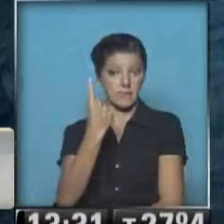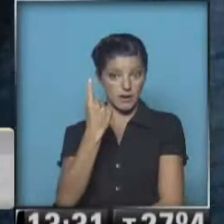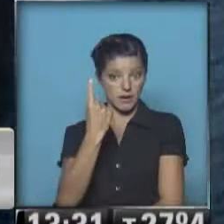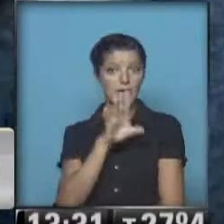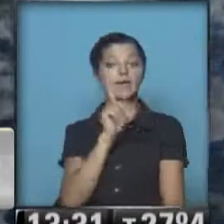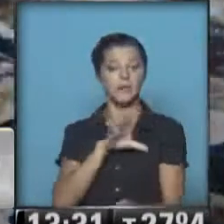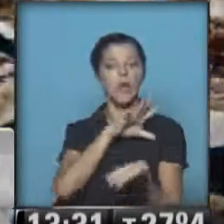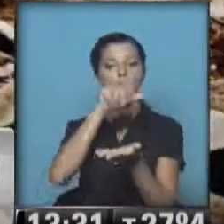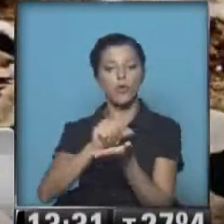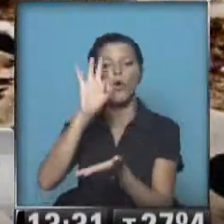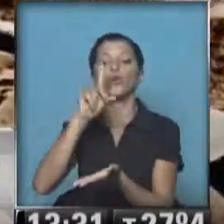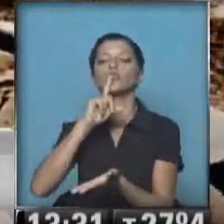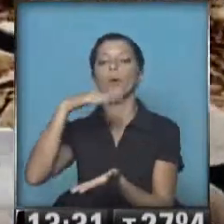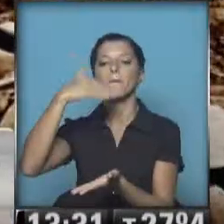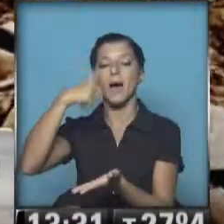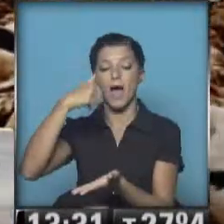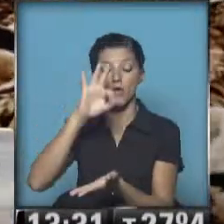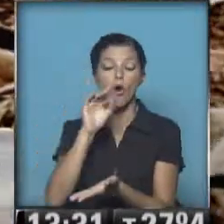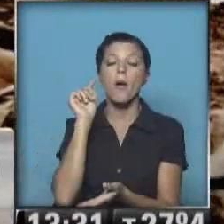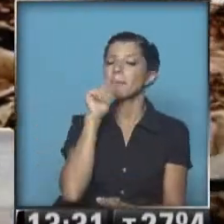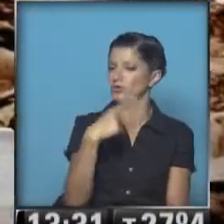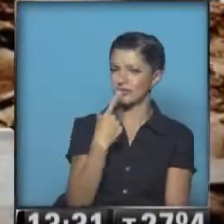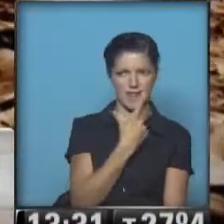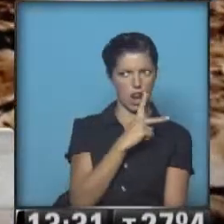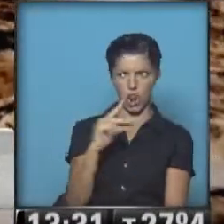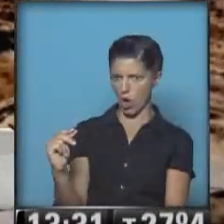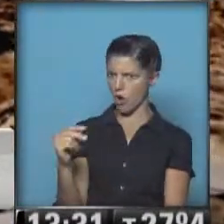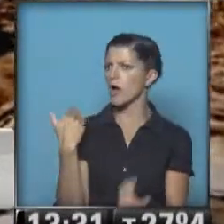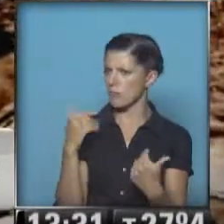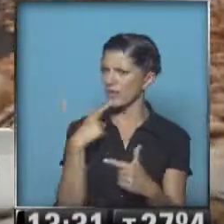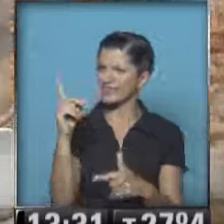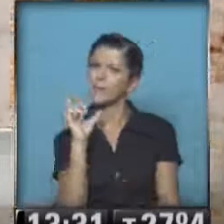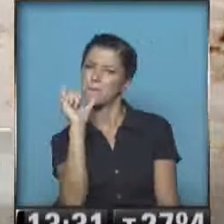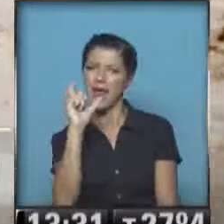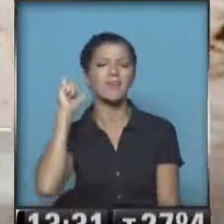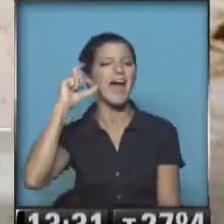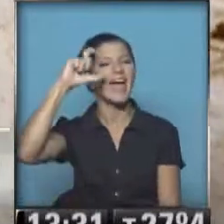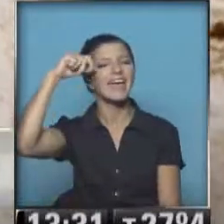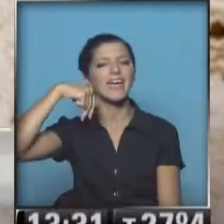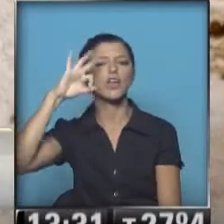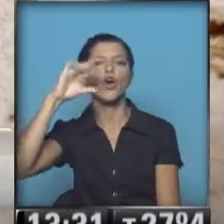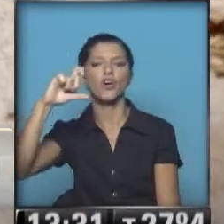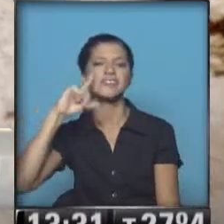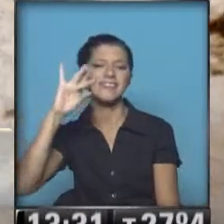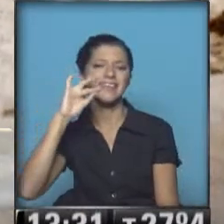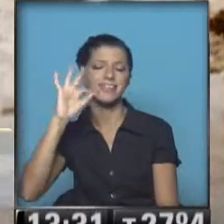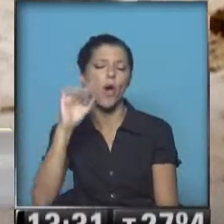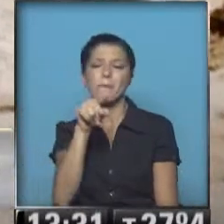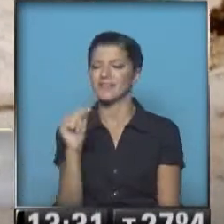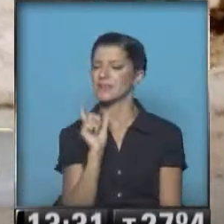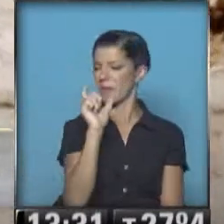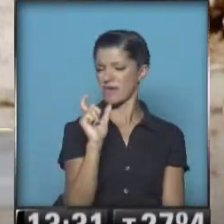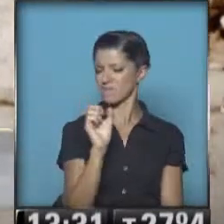sus autoridades e historiadores niegan rotundamente la posibilidad de un genocidio, considerando el término como una